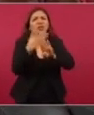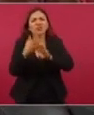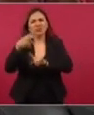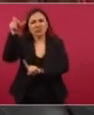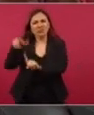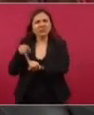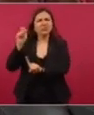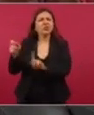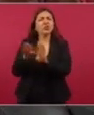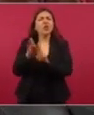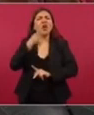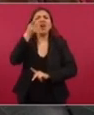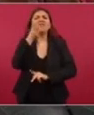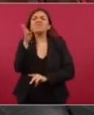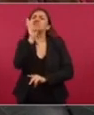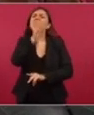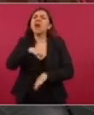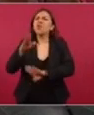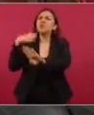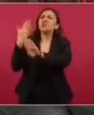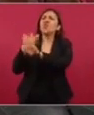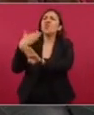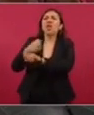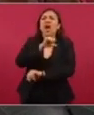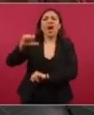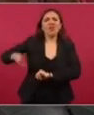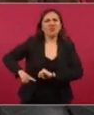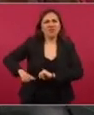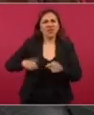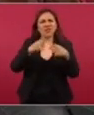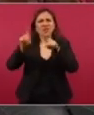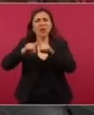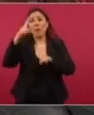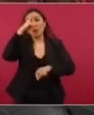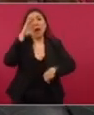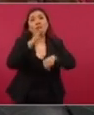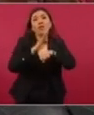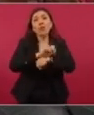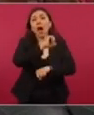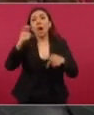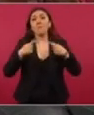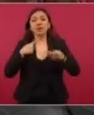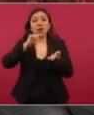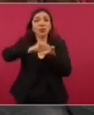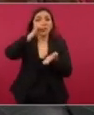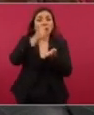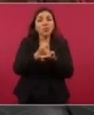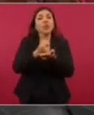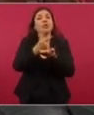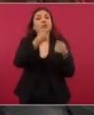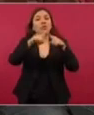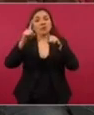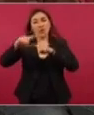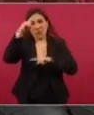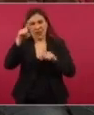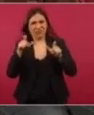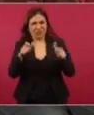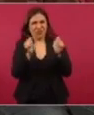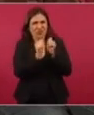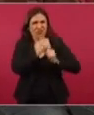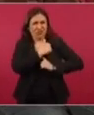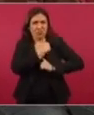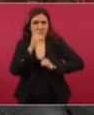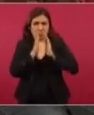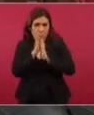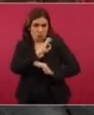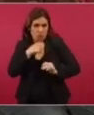desacredite cualquier labor de seguridad en favor de los tamaulipecos y de los neovoladenses que realizan las Fuerzas Armadas. Entonces, si no tiene